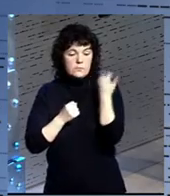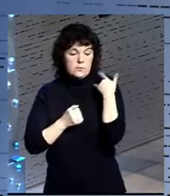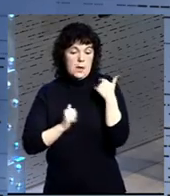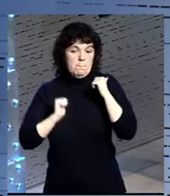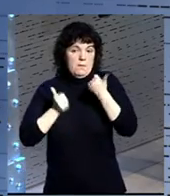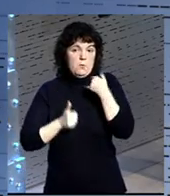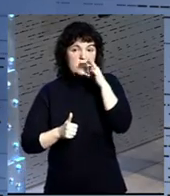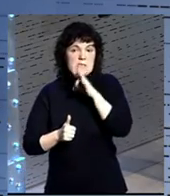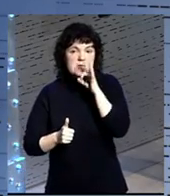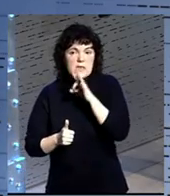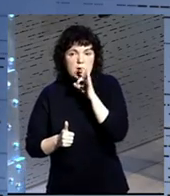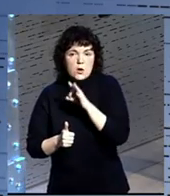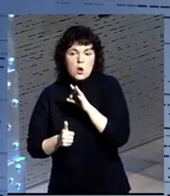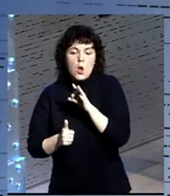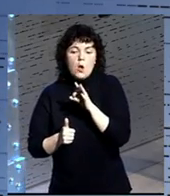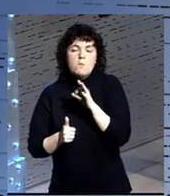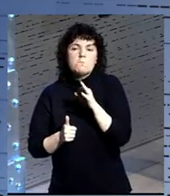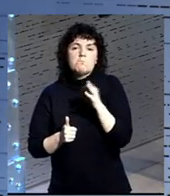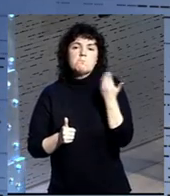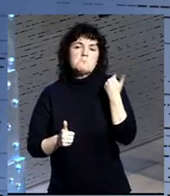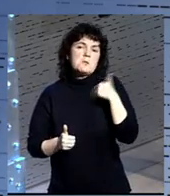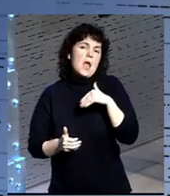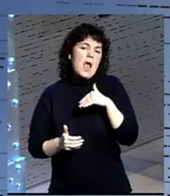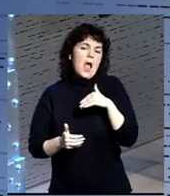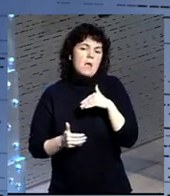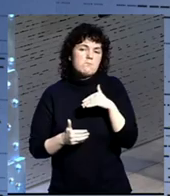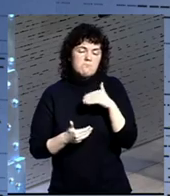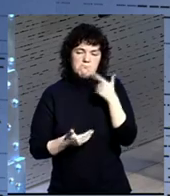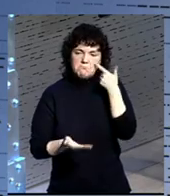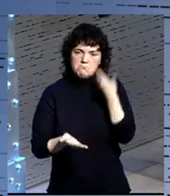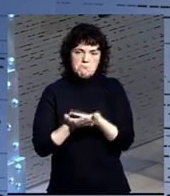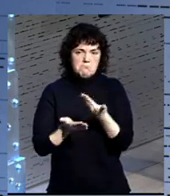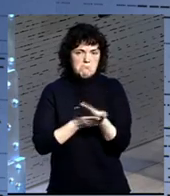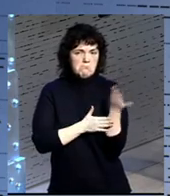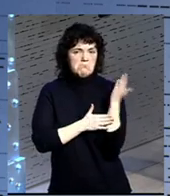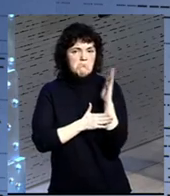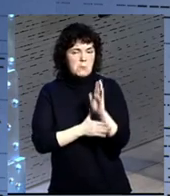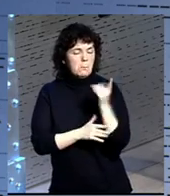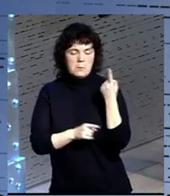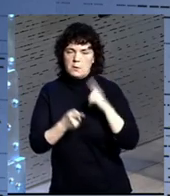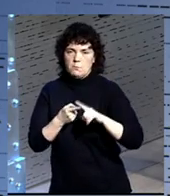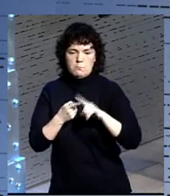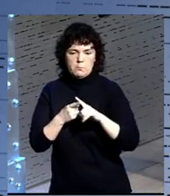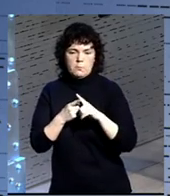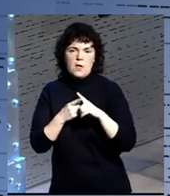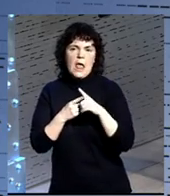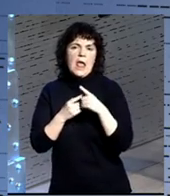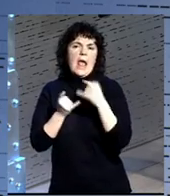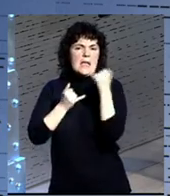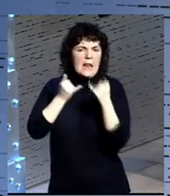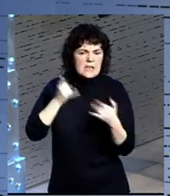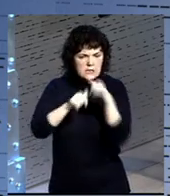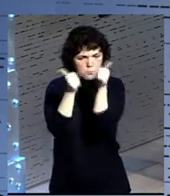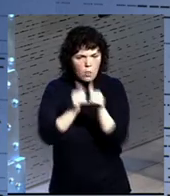siglo viniera poniendo de manifiesto una crisis de su propio modelo,